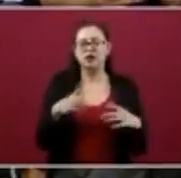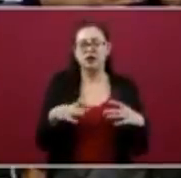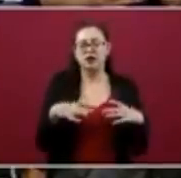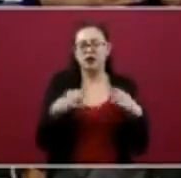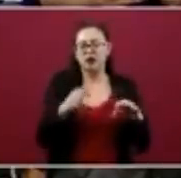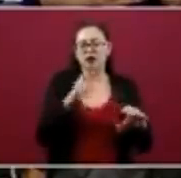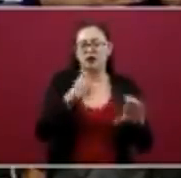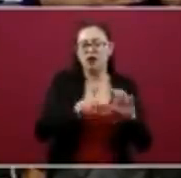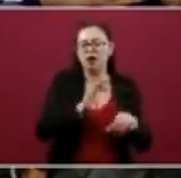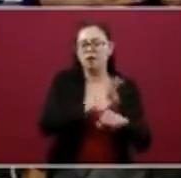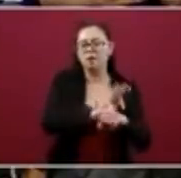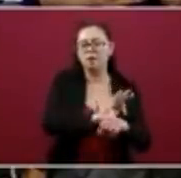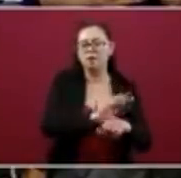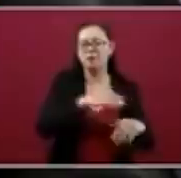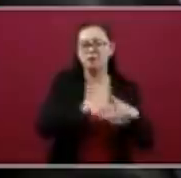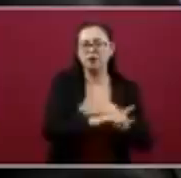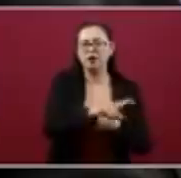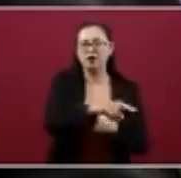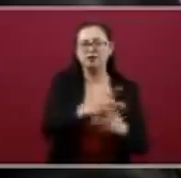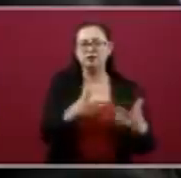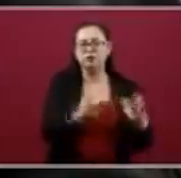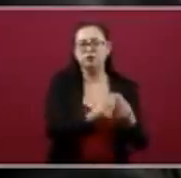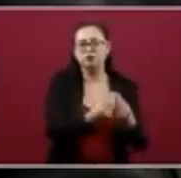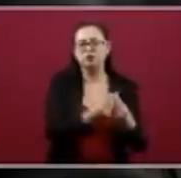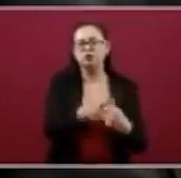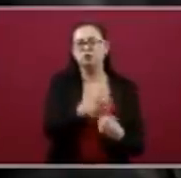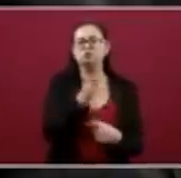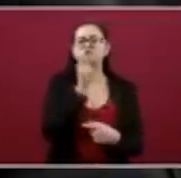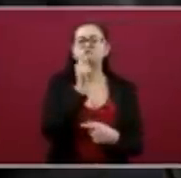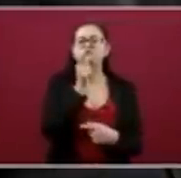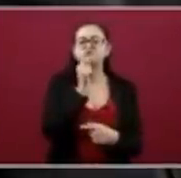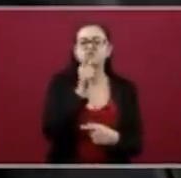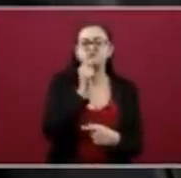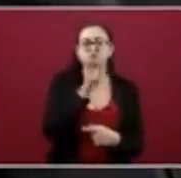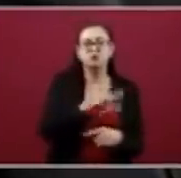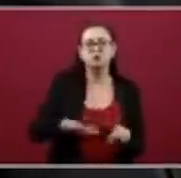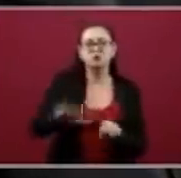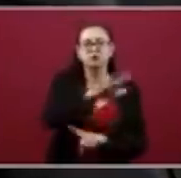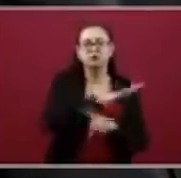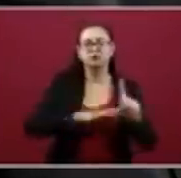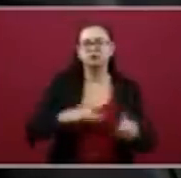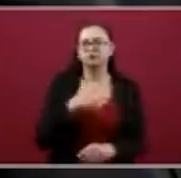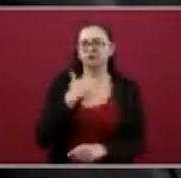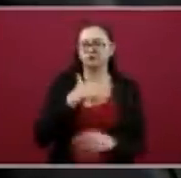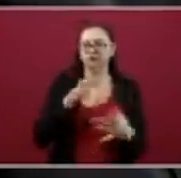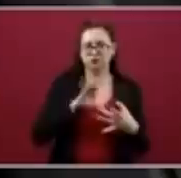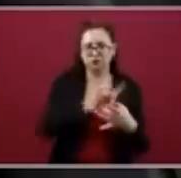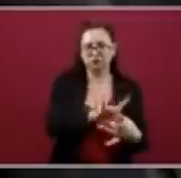cercano a una policía de proximidad, a una policía con sentido social,